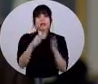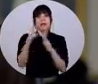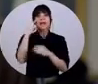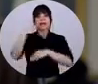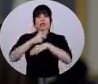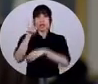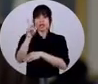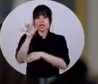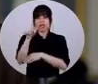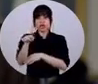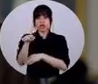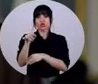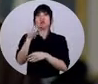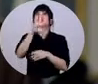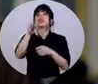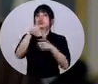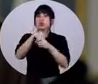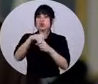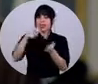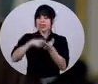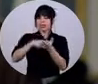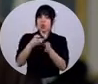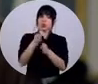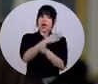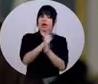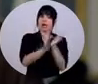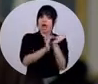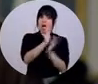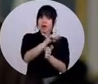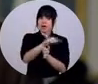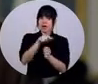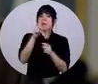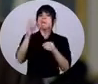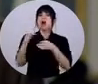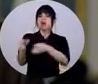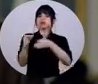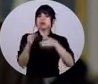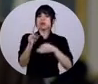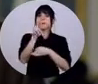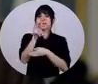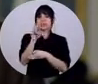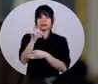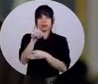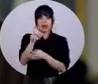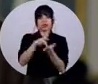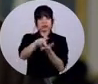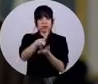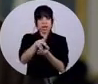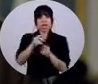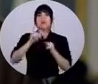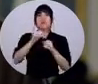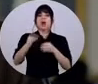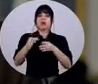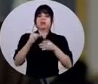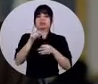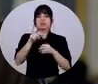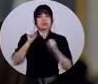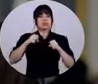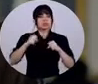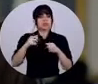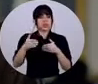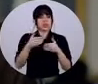información pendiente. El viernes 16 de mayo depositamos a las y los educadores más de 750